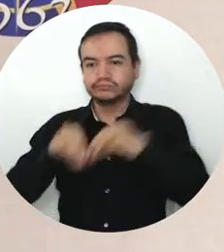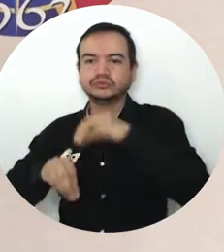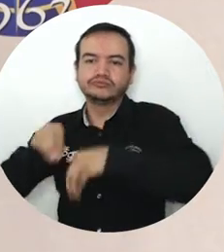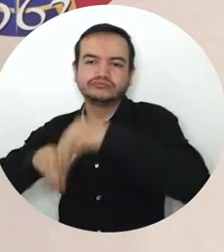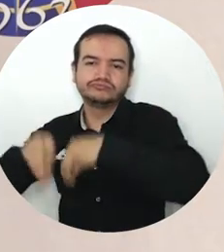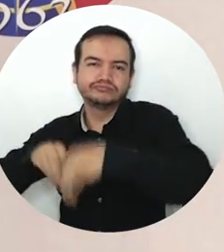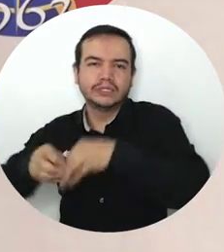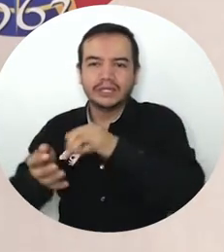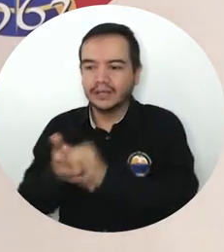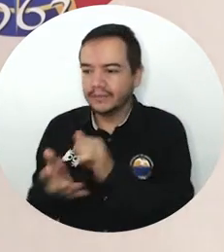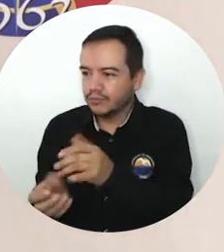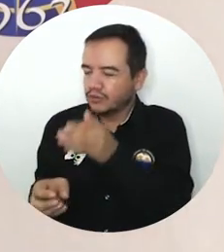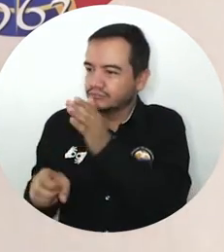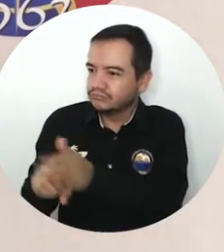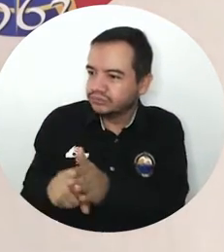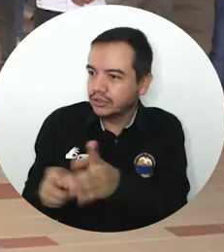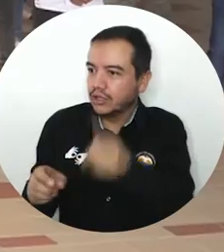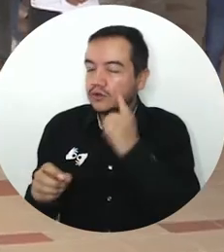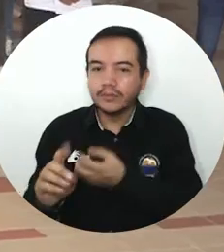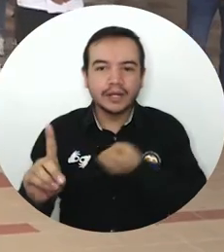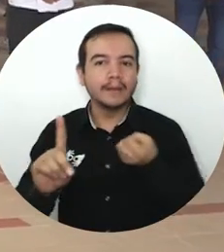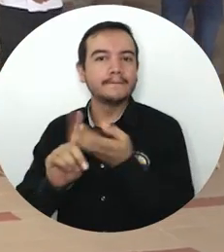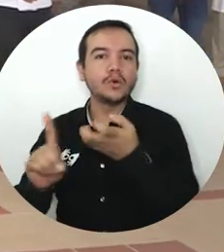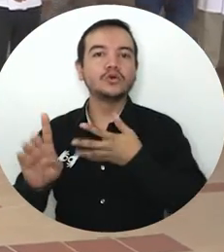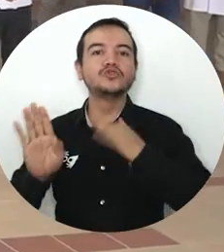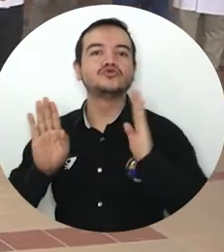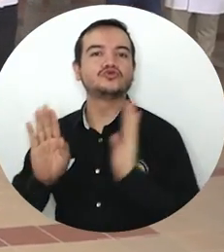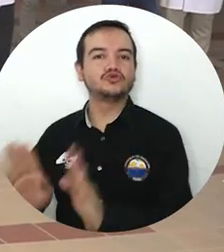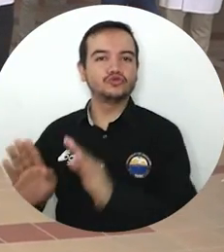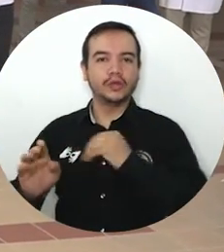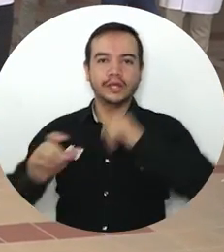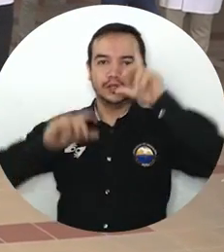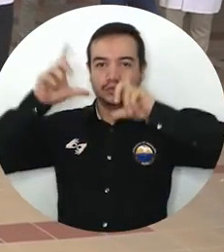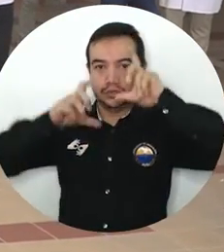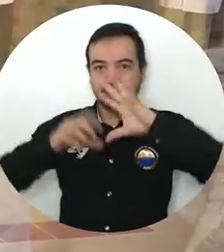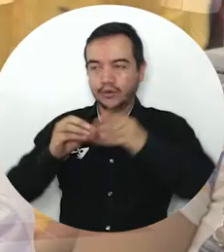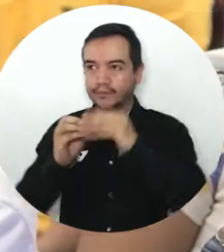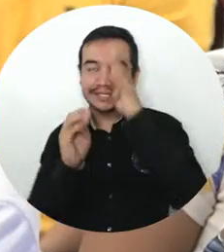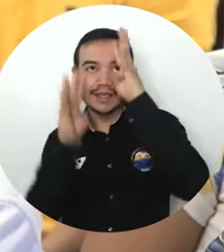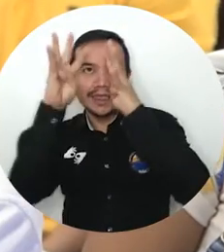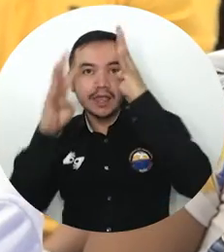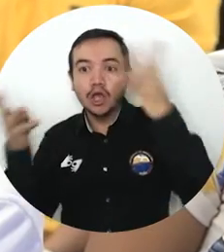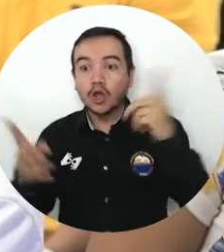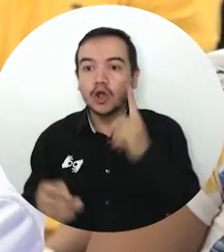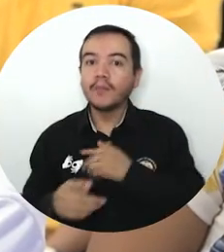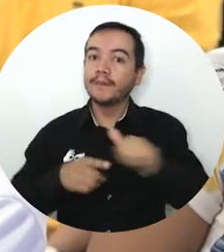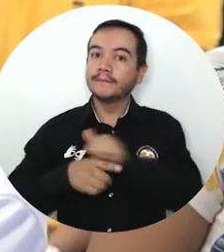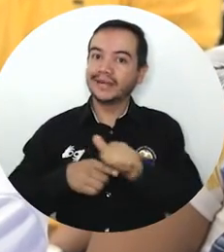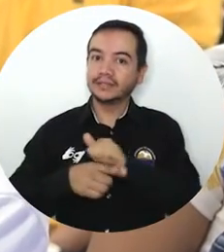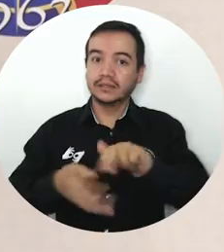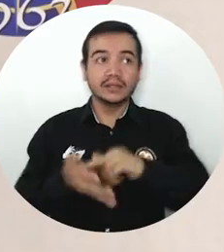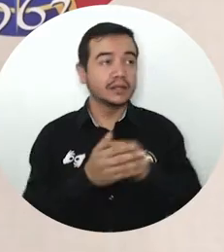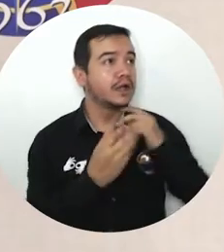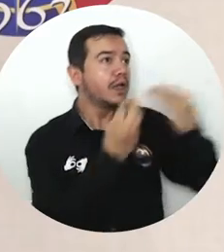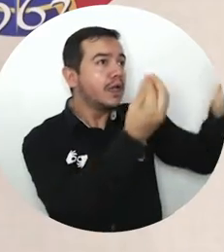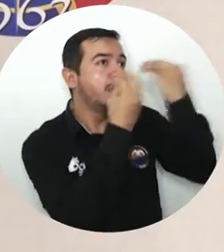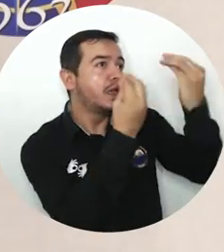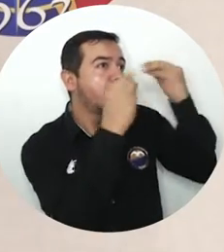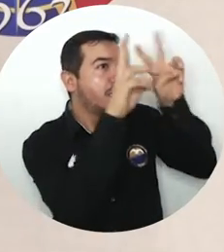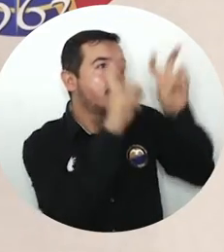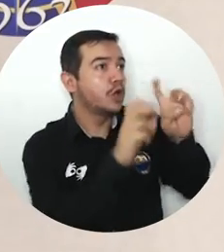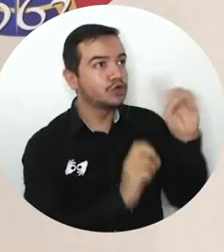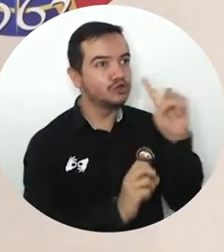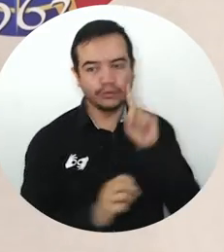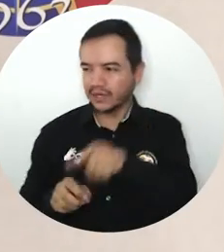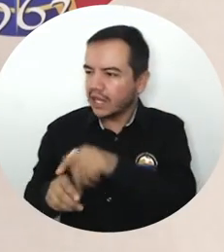relato gastronómico que potencie el turismo, que sea un espacio de innovación, de formación, pero en la práctica. Nada de teoría sobre cómo atender,